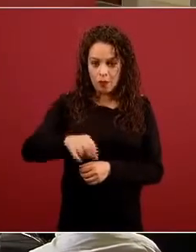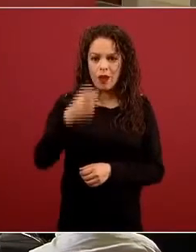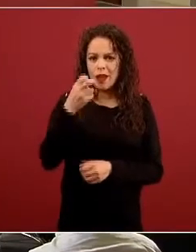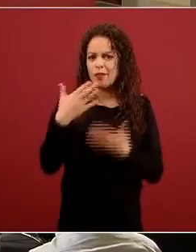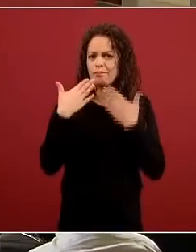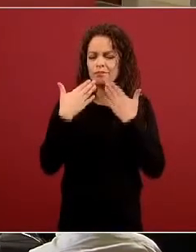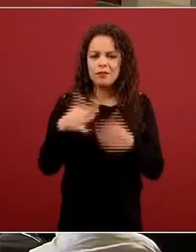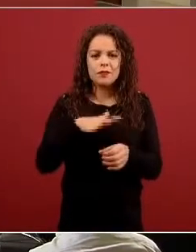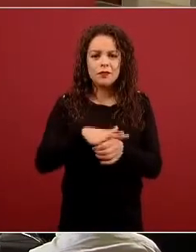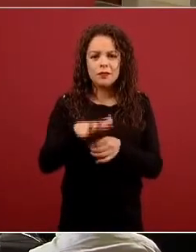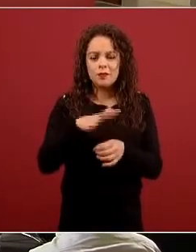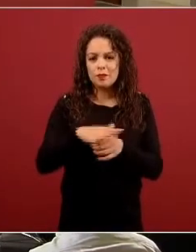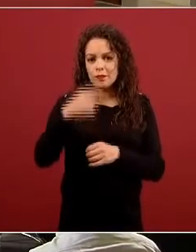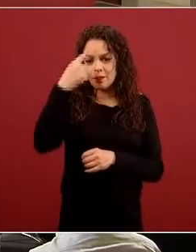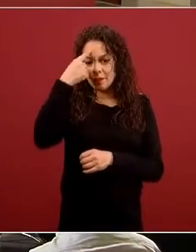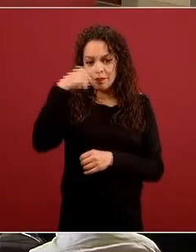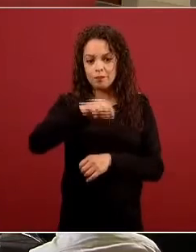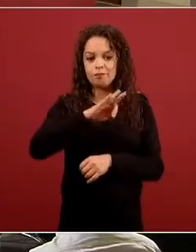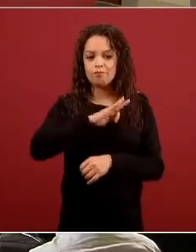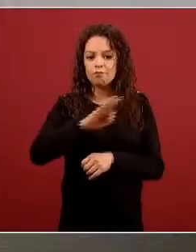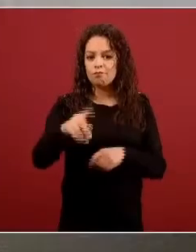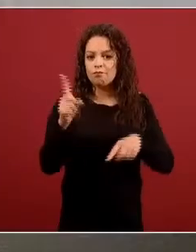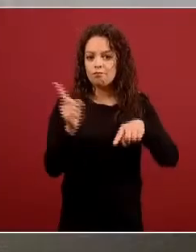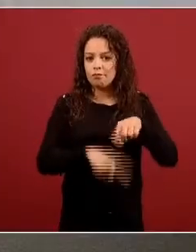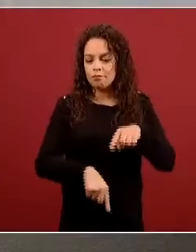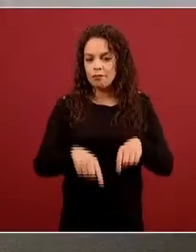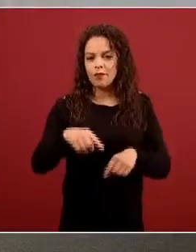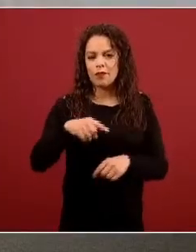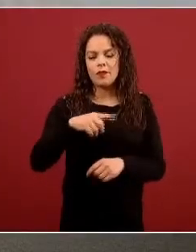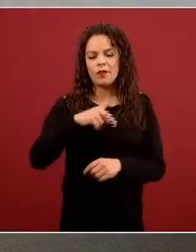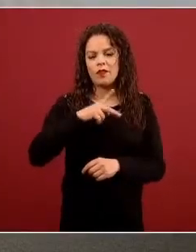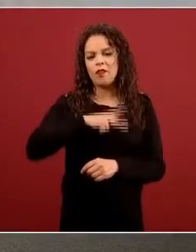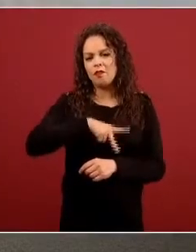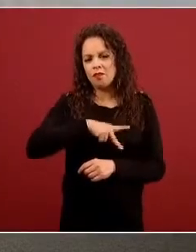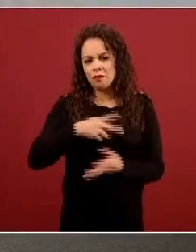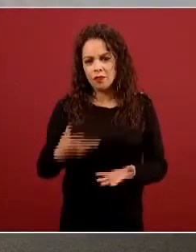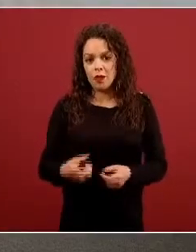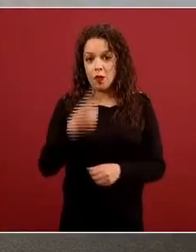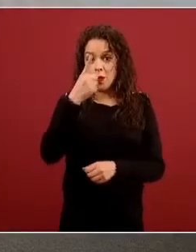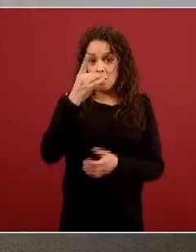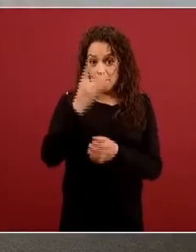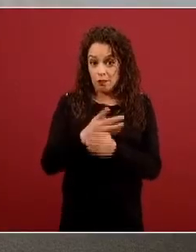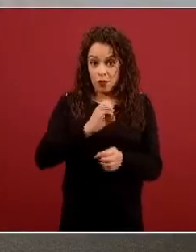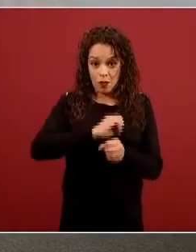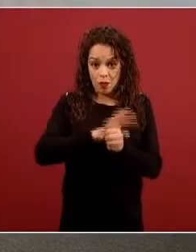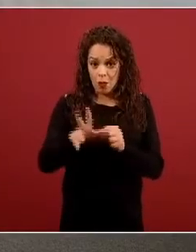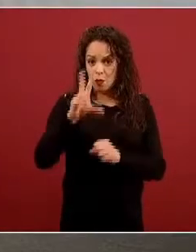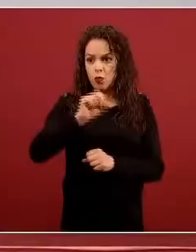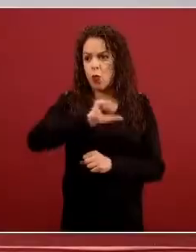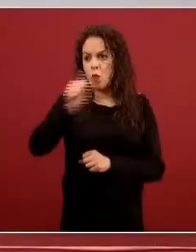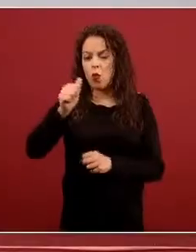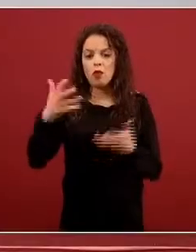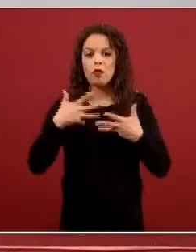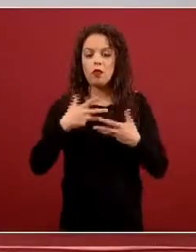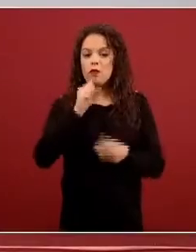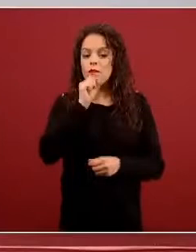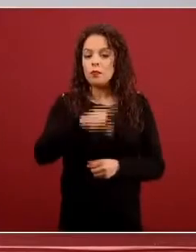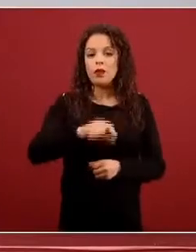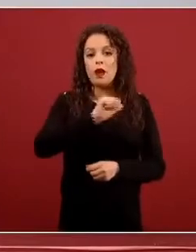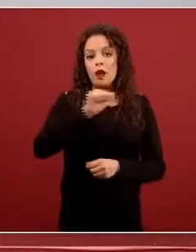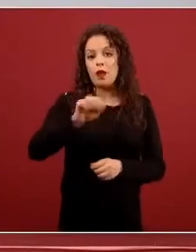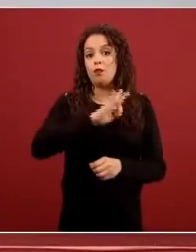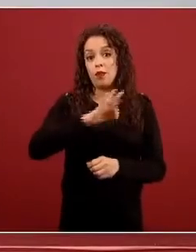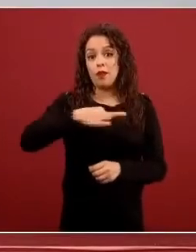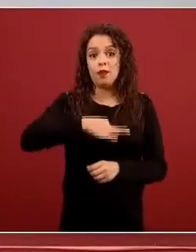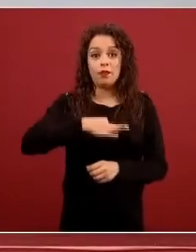inactivar cualquier virus, no solamente coronavirus, sino otro tipo de agentes infecciosos también que pudiesen estar en estas